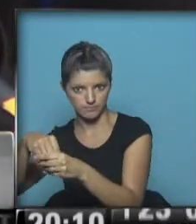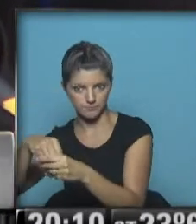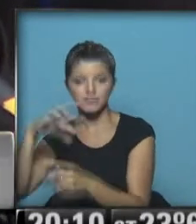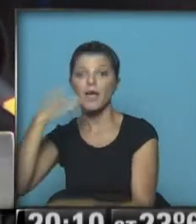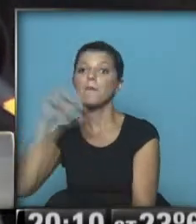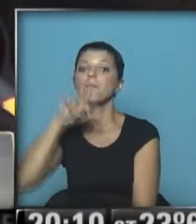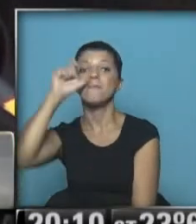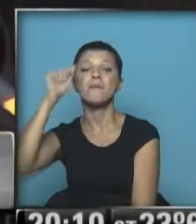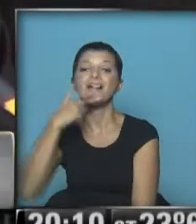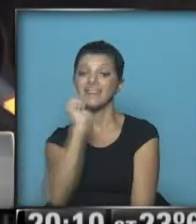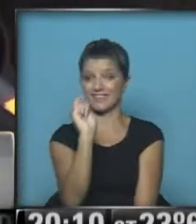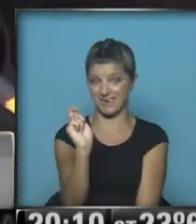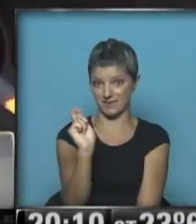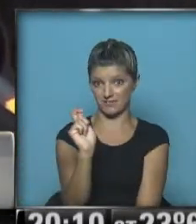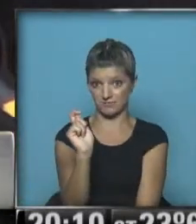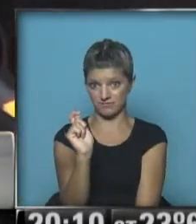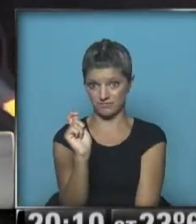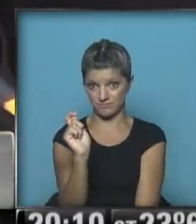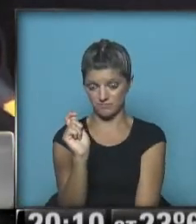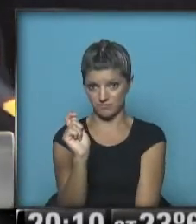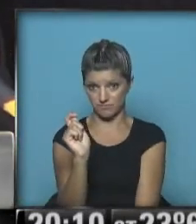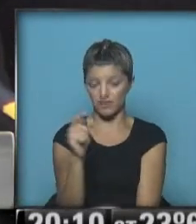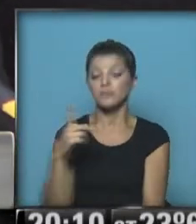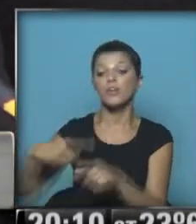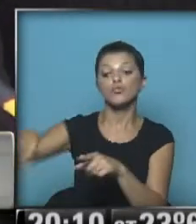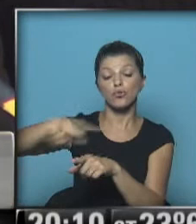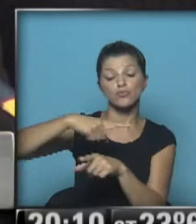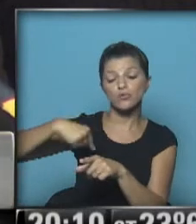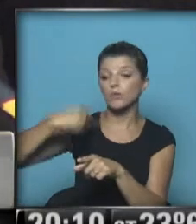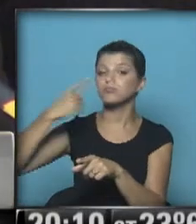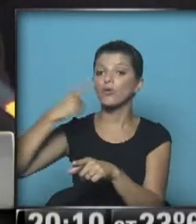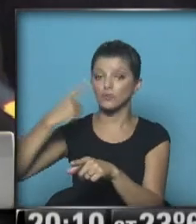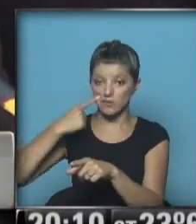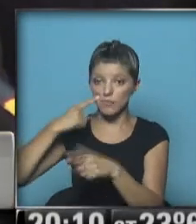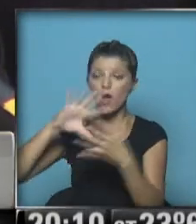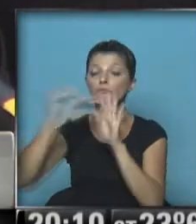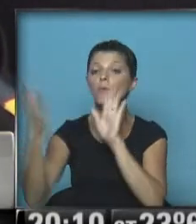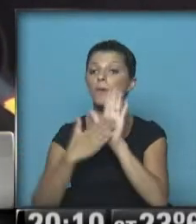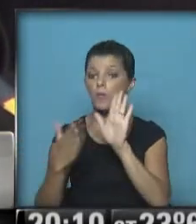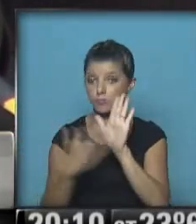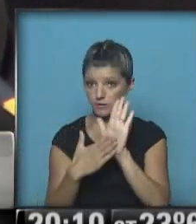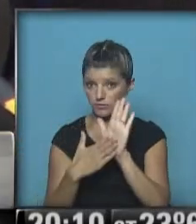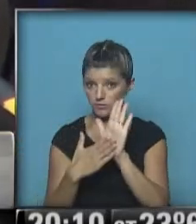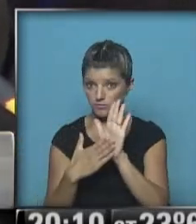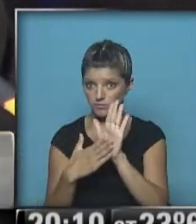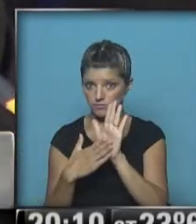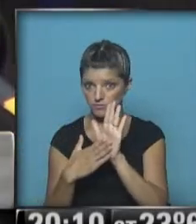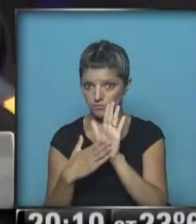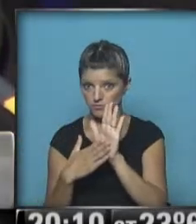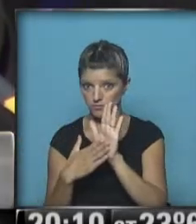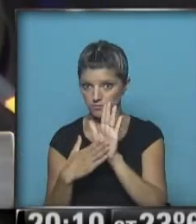estamos en varias oportunidades tomando conocimiento de las medidas de prueba que se